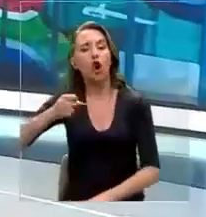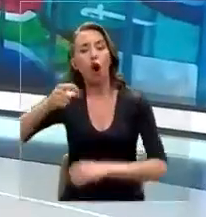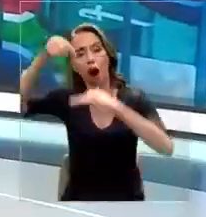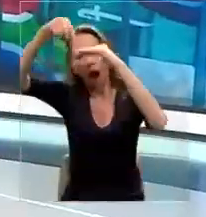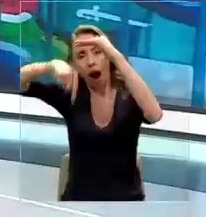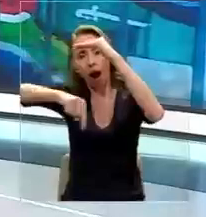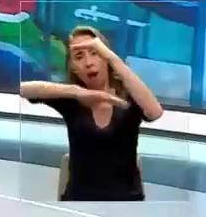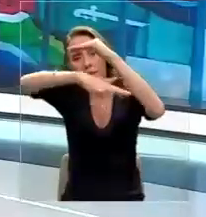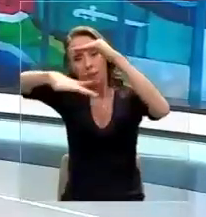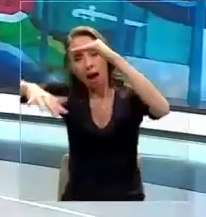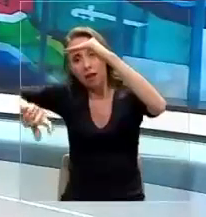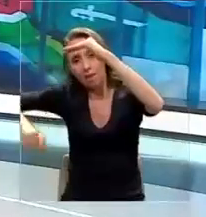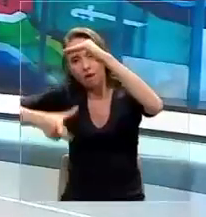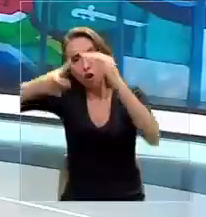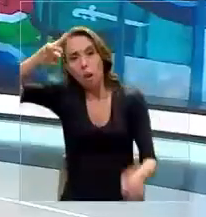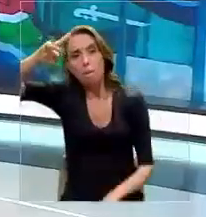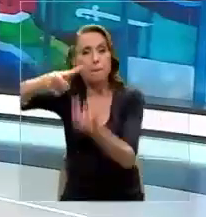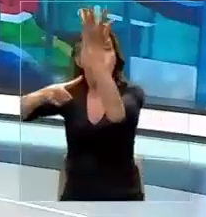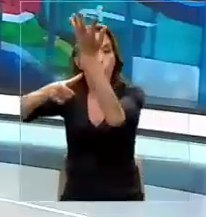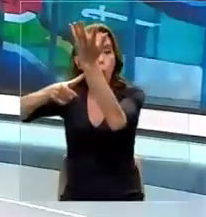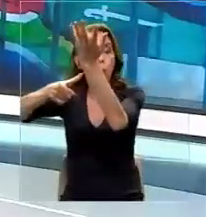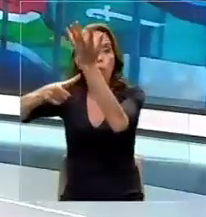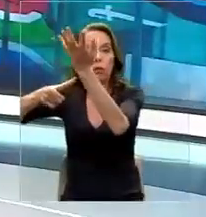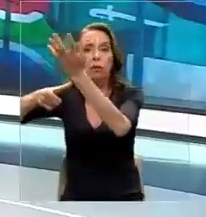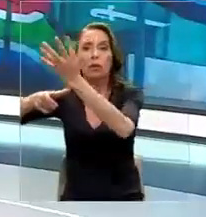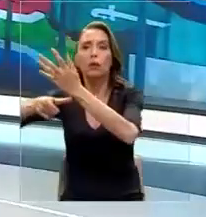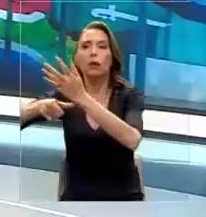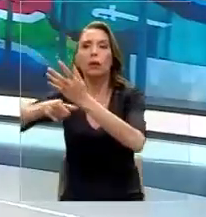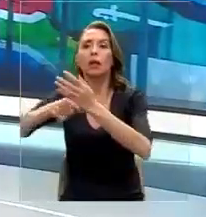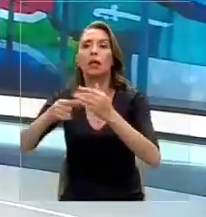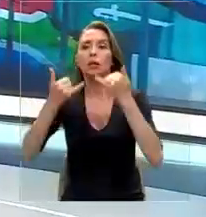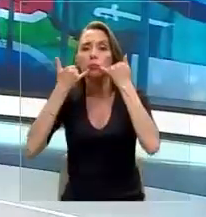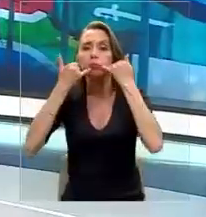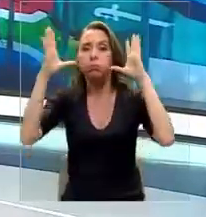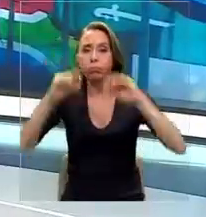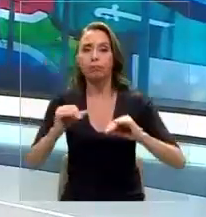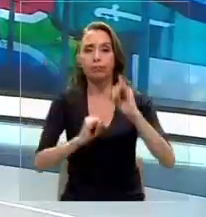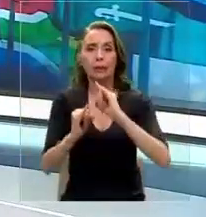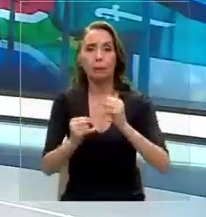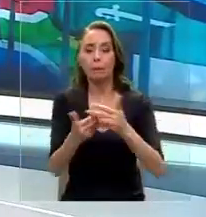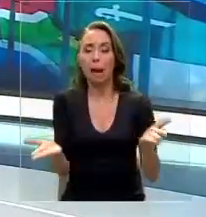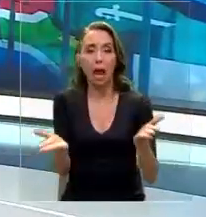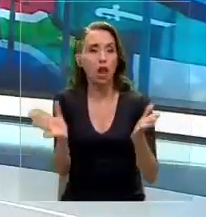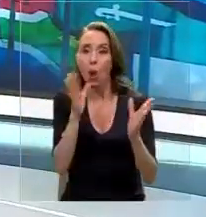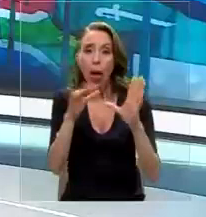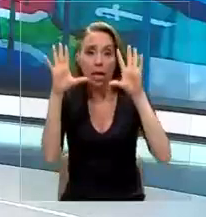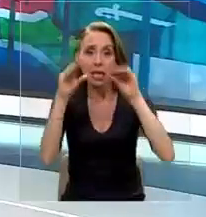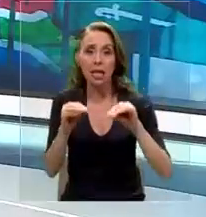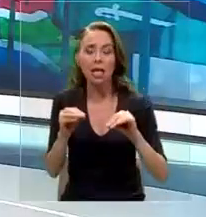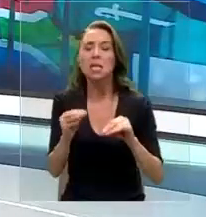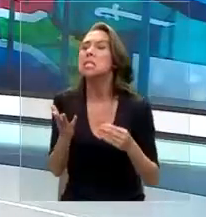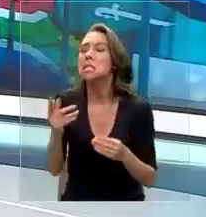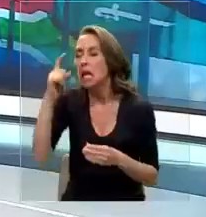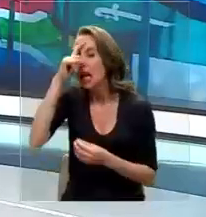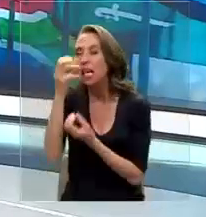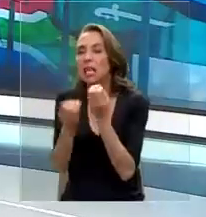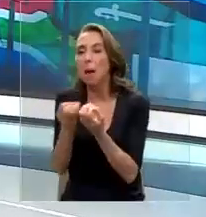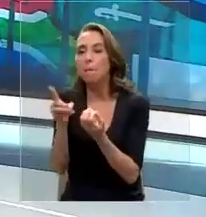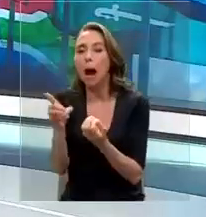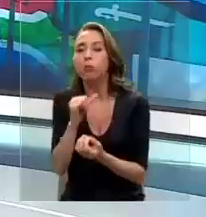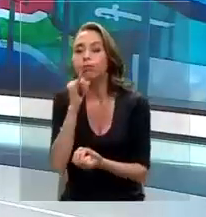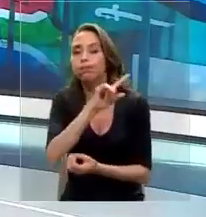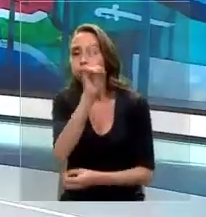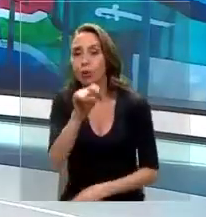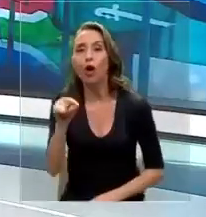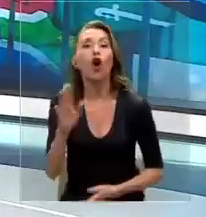erupción de este volcán submarino, que además dañó todas las comunicaciones, así que era muy difícil saber qué es lo que había pasado ahí. Y de hecho, recién